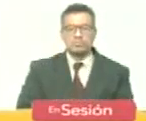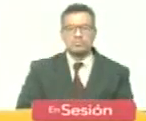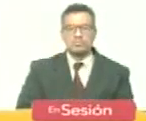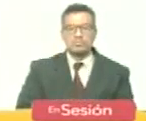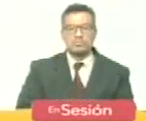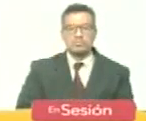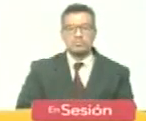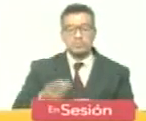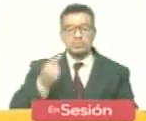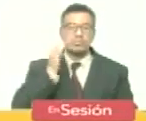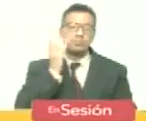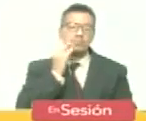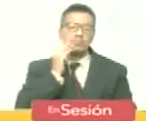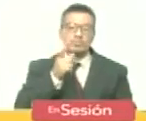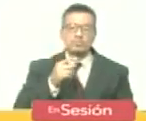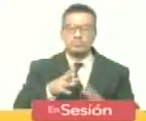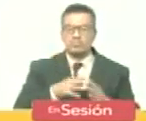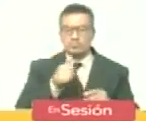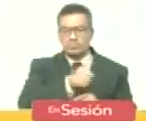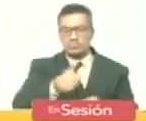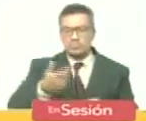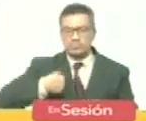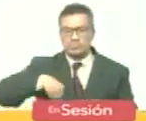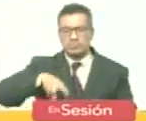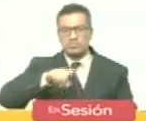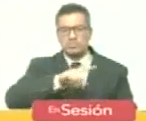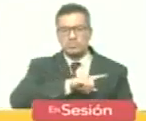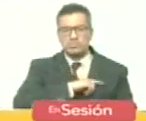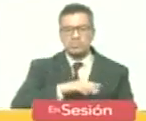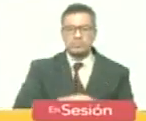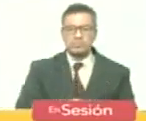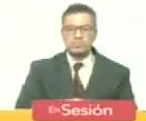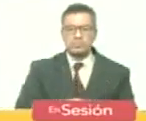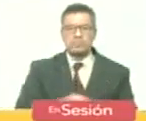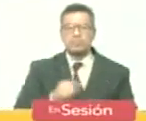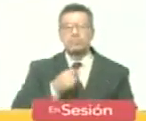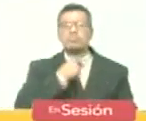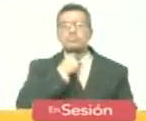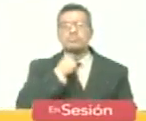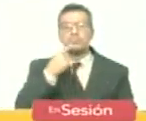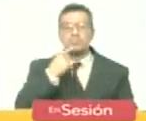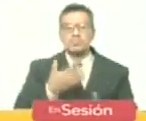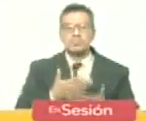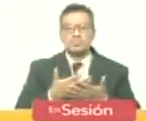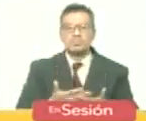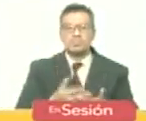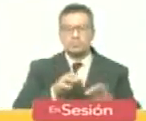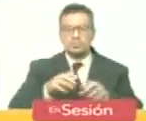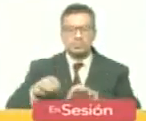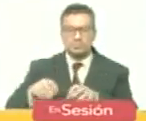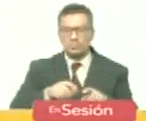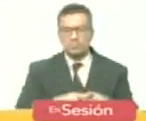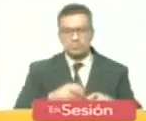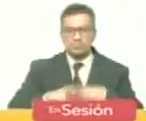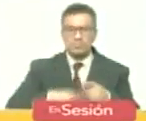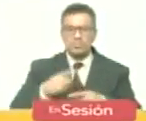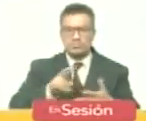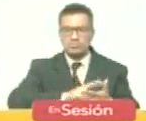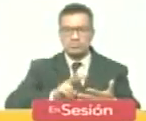debe ser ejemplo para todos y cada uno de nosotros. Me gustaría concediera a la secretaria proceder a